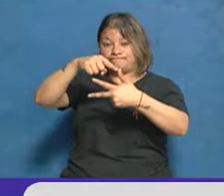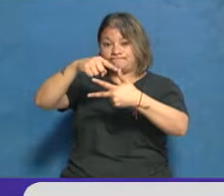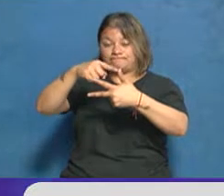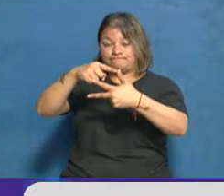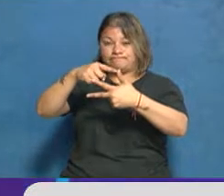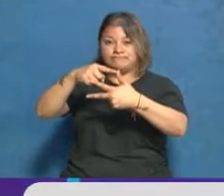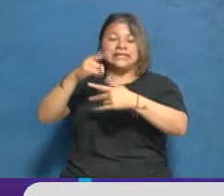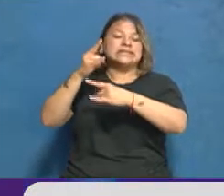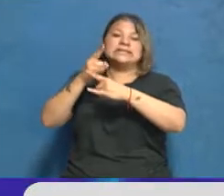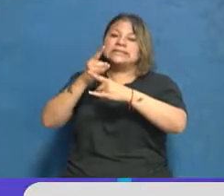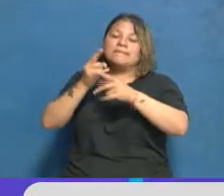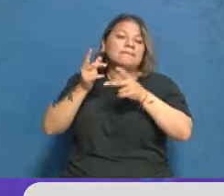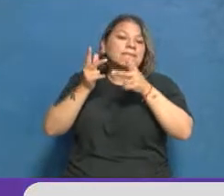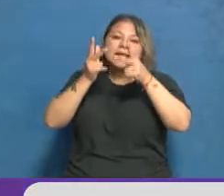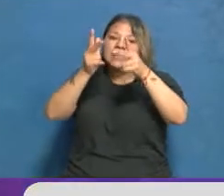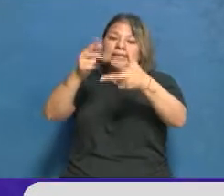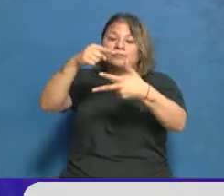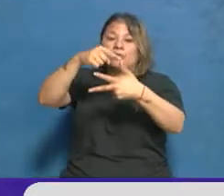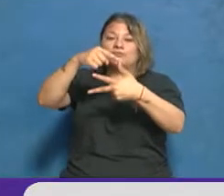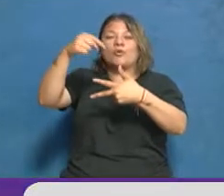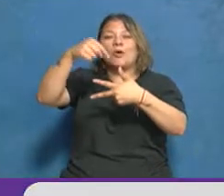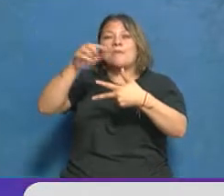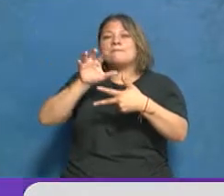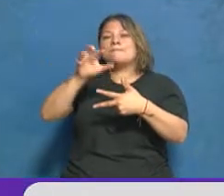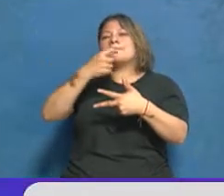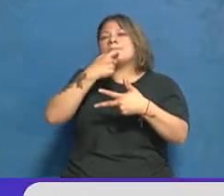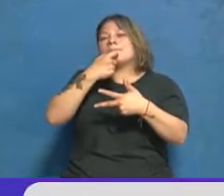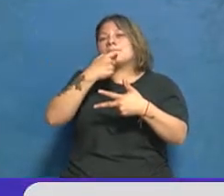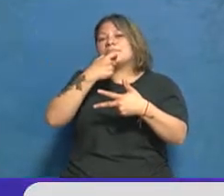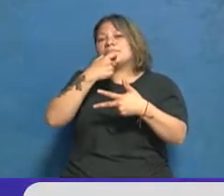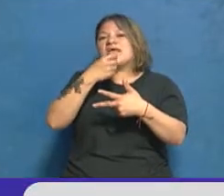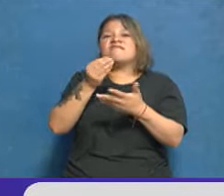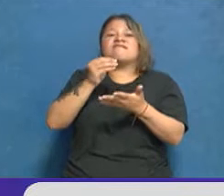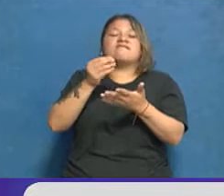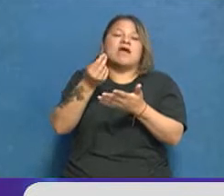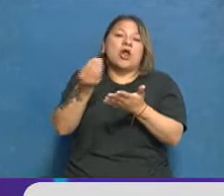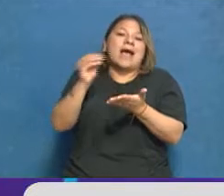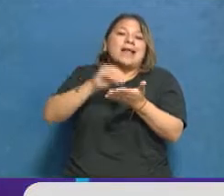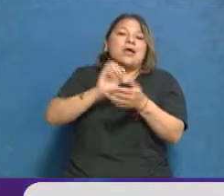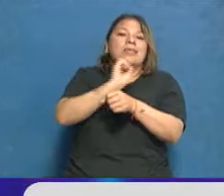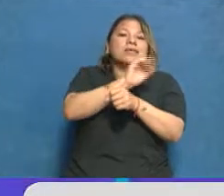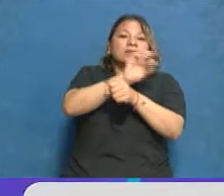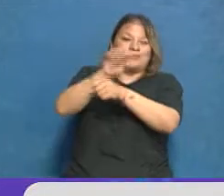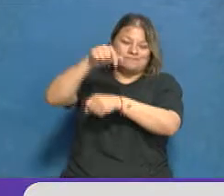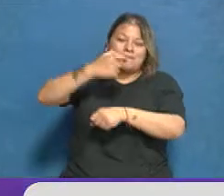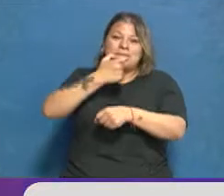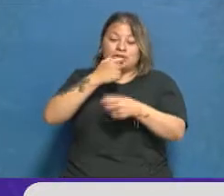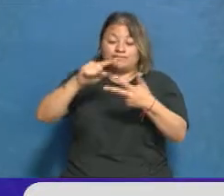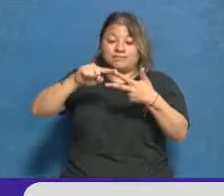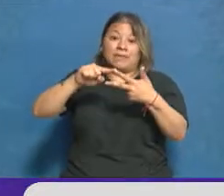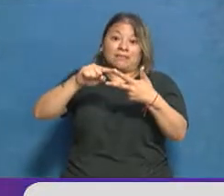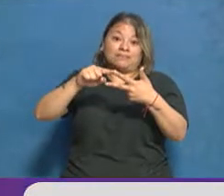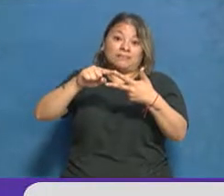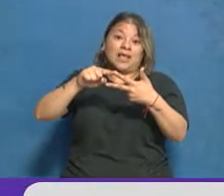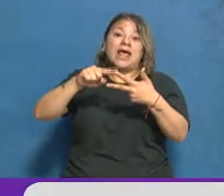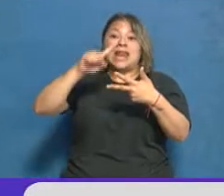o que siempre decimos un componente provincial, que es el valor agregado de distribución, pero también tiene un componente a nivel nacional, el